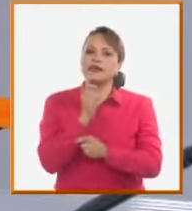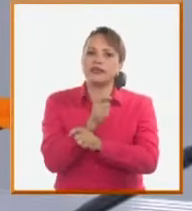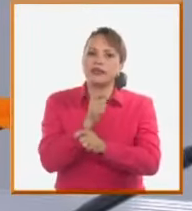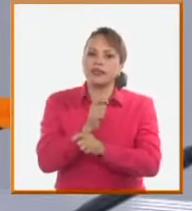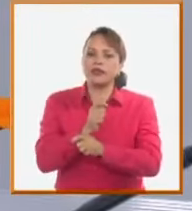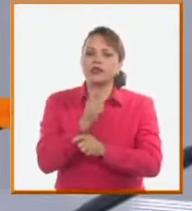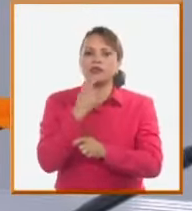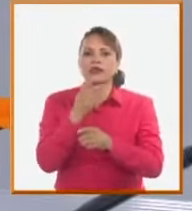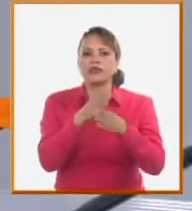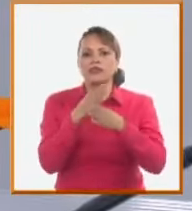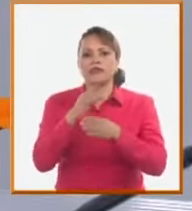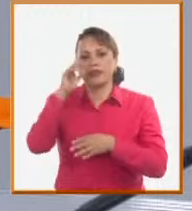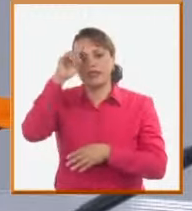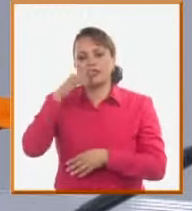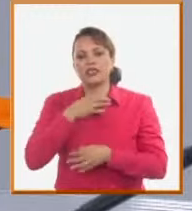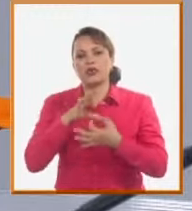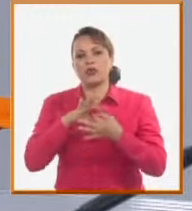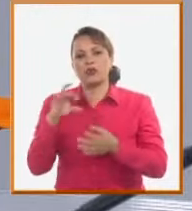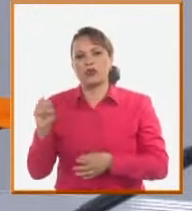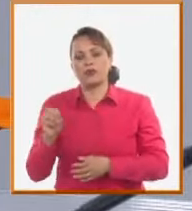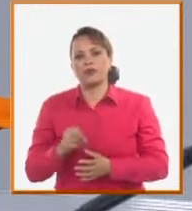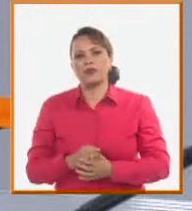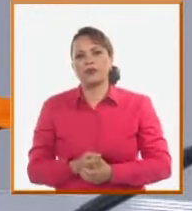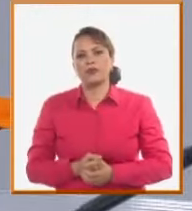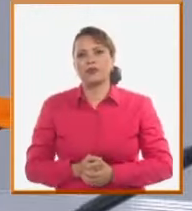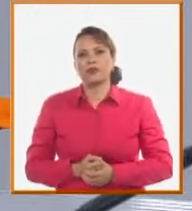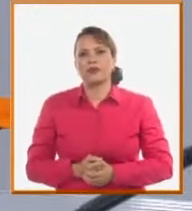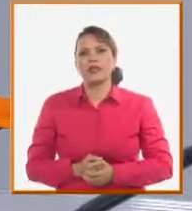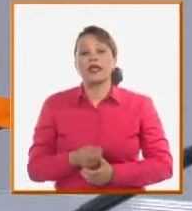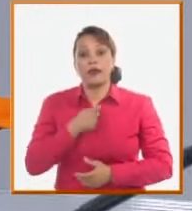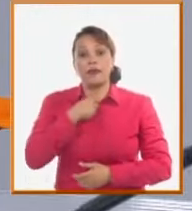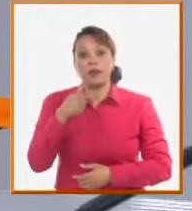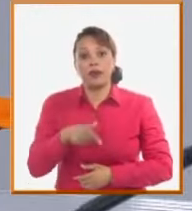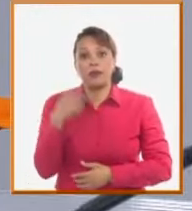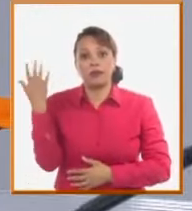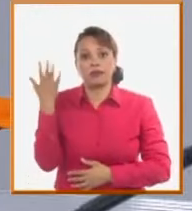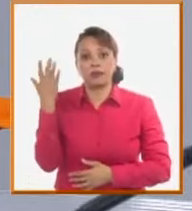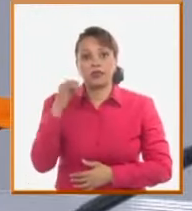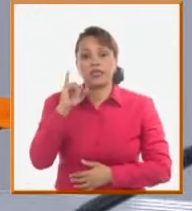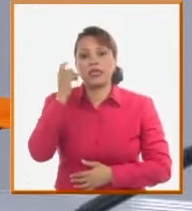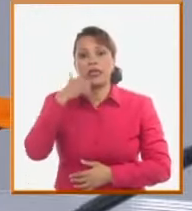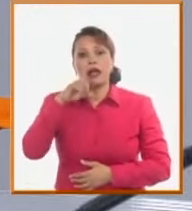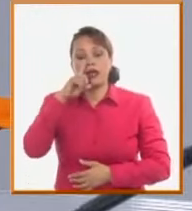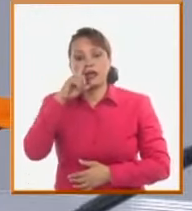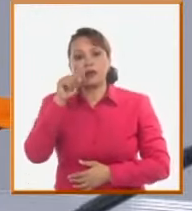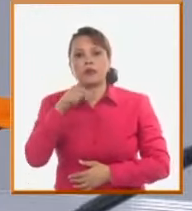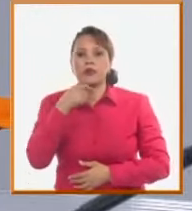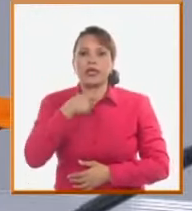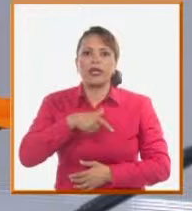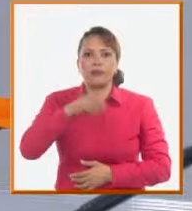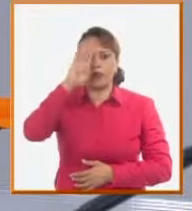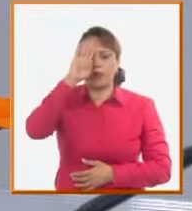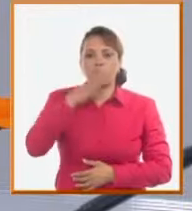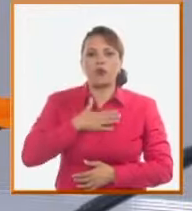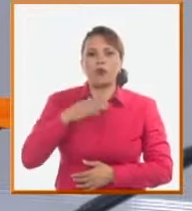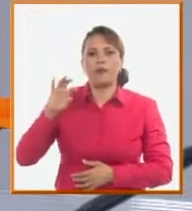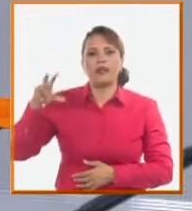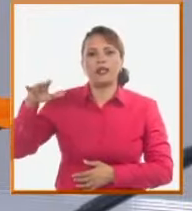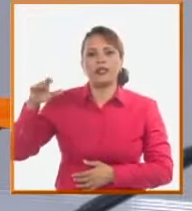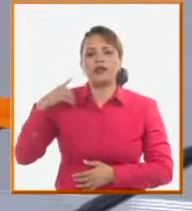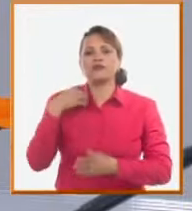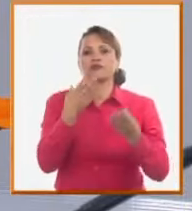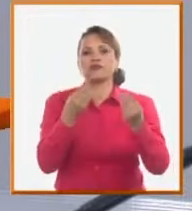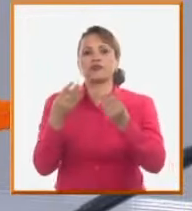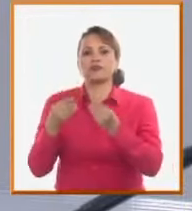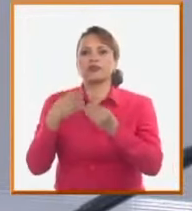cubana. Sí, efectivamente, tomando como ejemplo el mismo siniestro, el huracán Ian, Sicuba tiene en Pinar del Río muchas